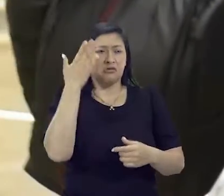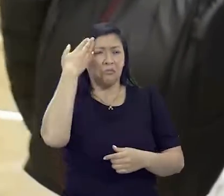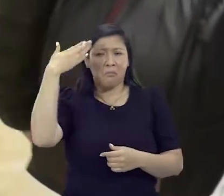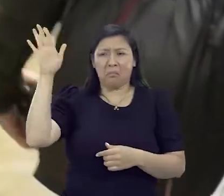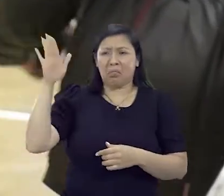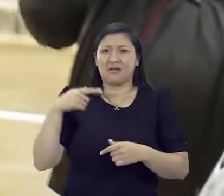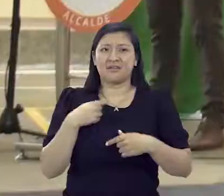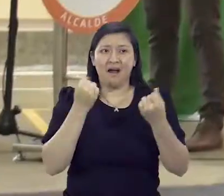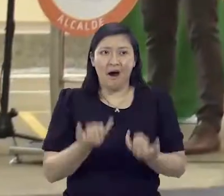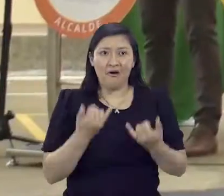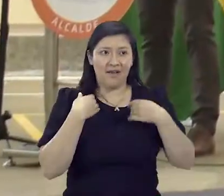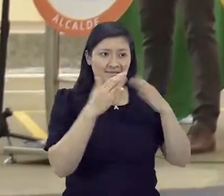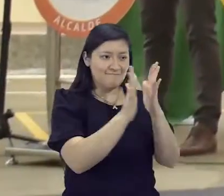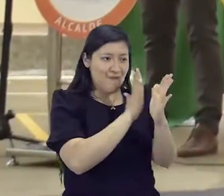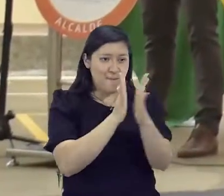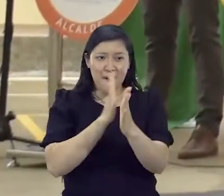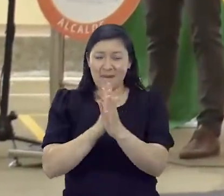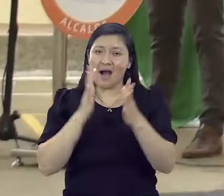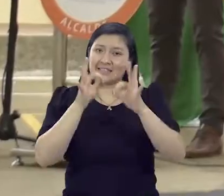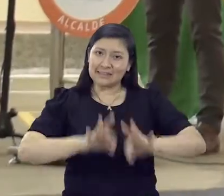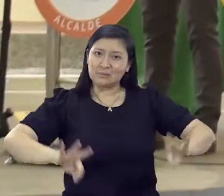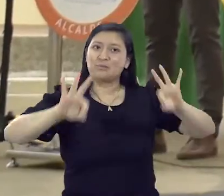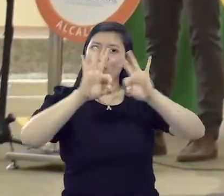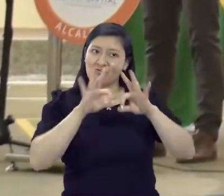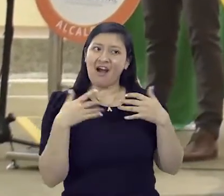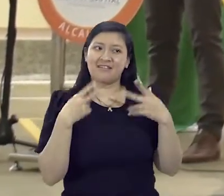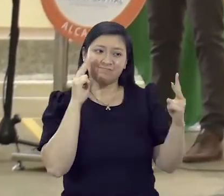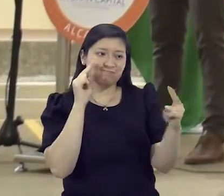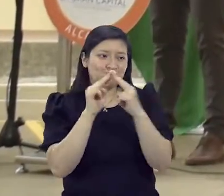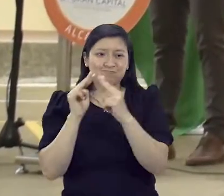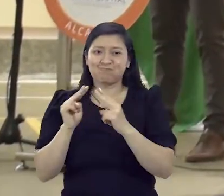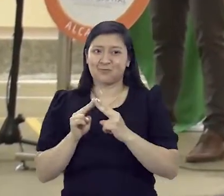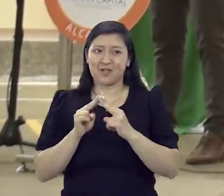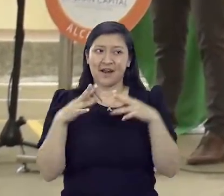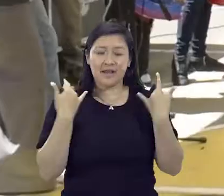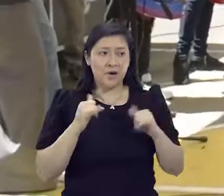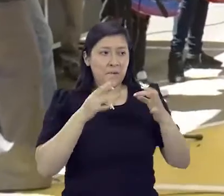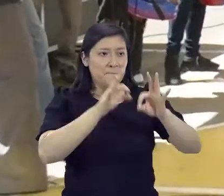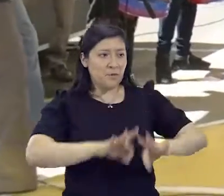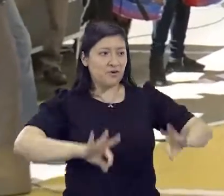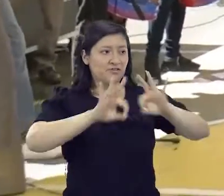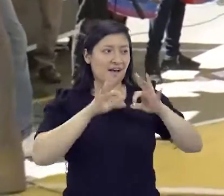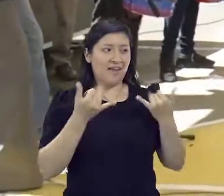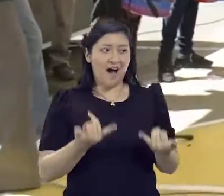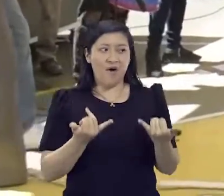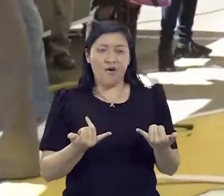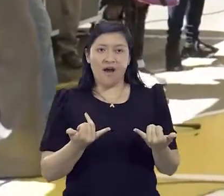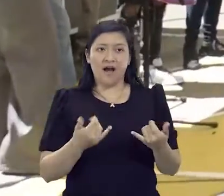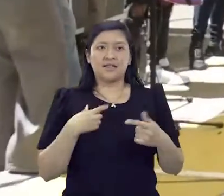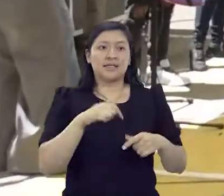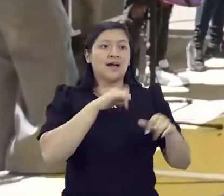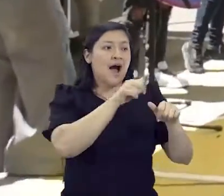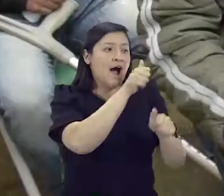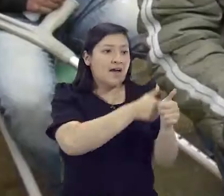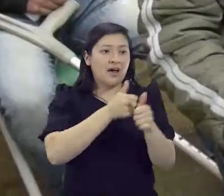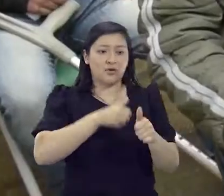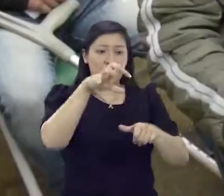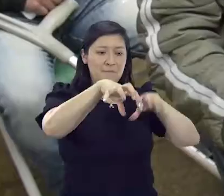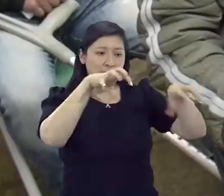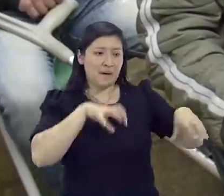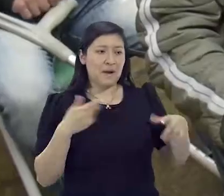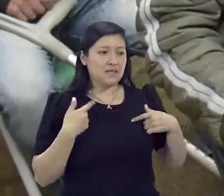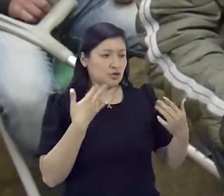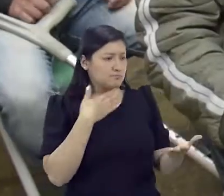pasa desprevenido pero también importante que nos ha parecido que la oficina que hemos